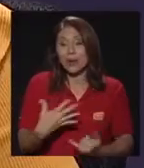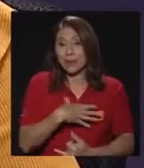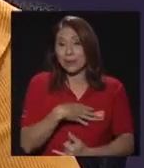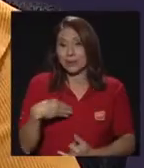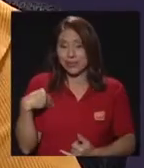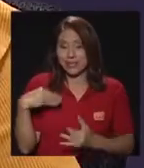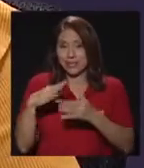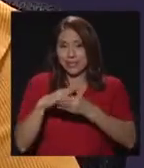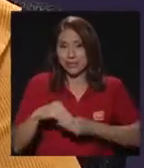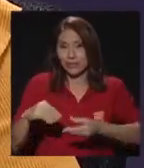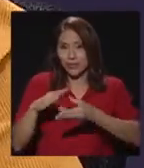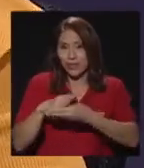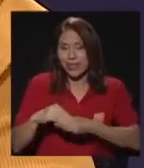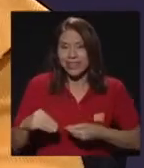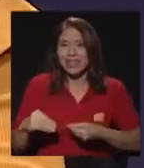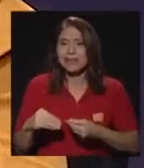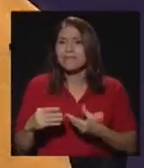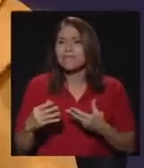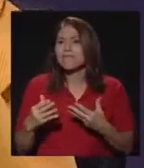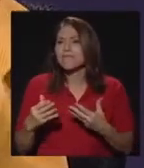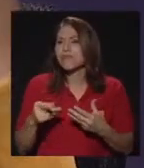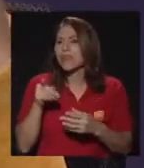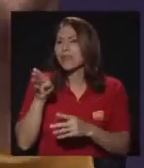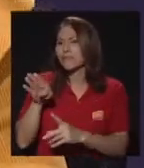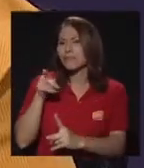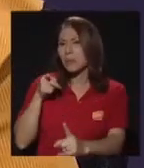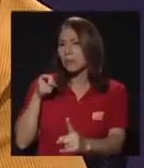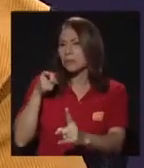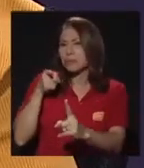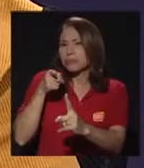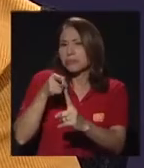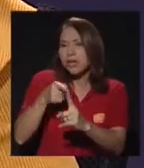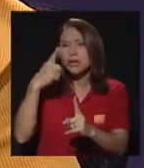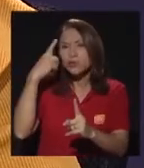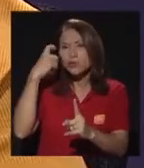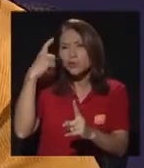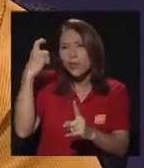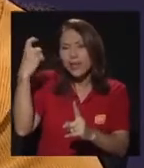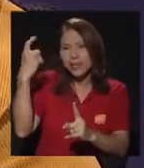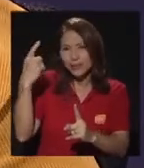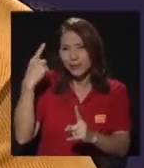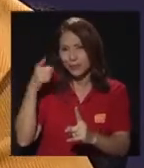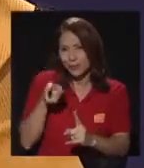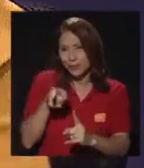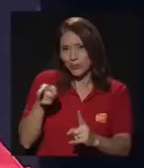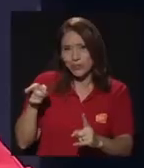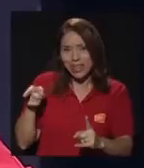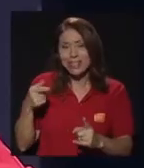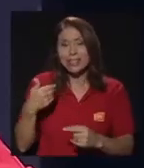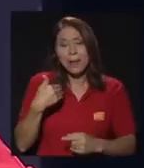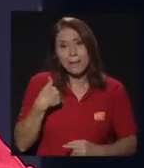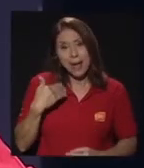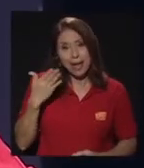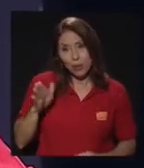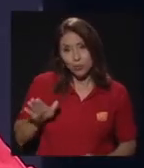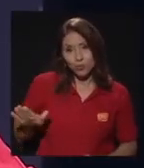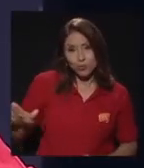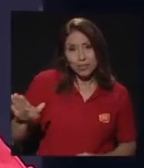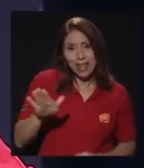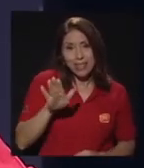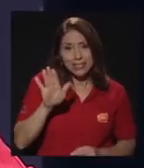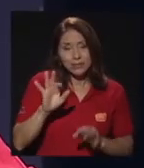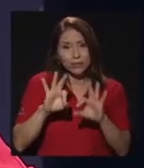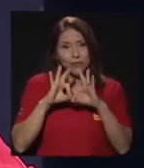cuenten cuáles son esas metas, esos sueños que tienen ustedes tanto para ustedes en su